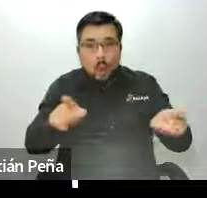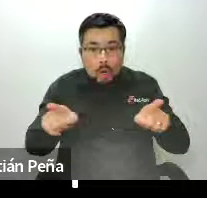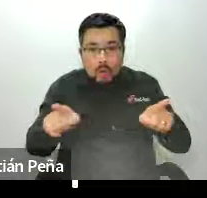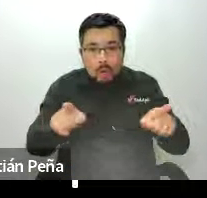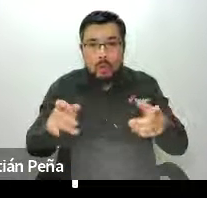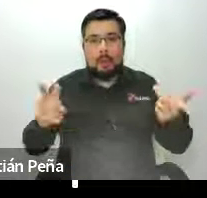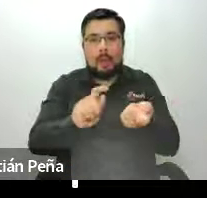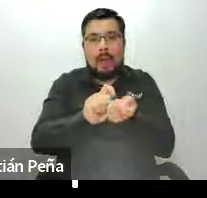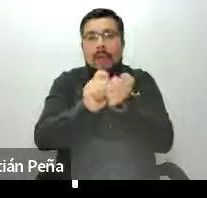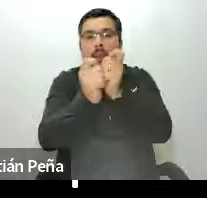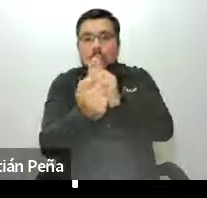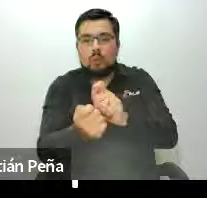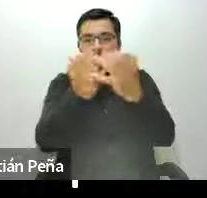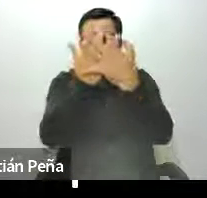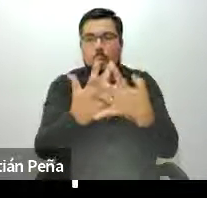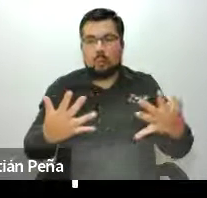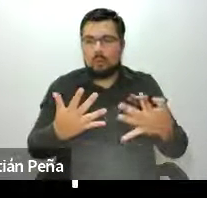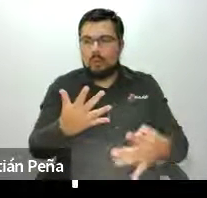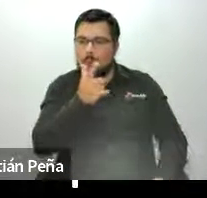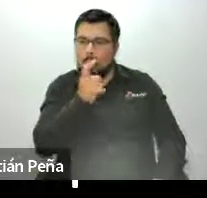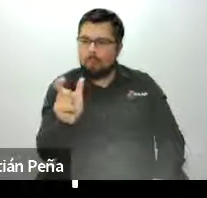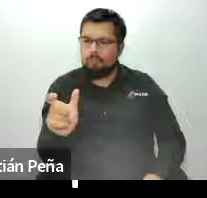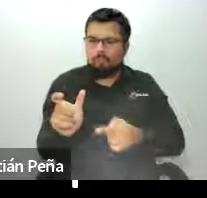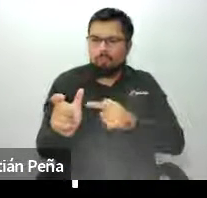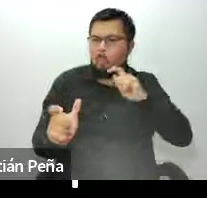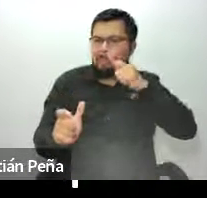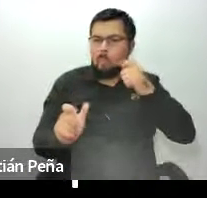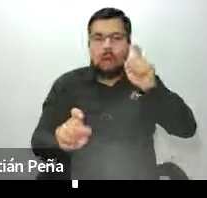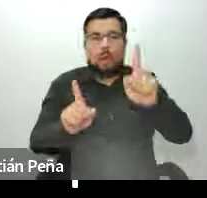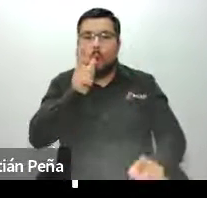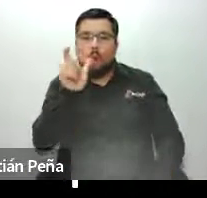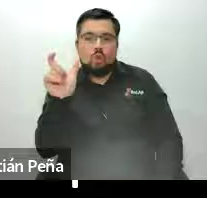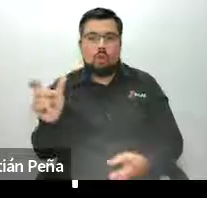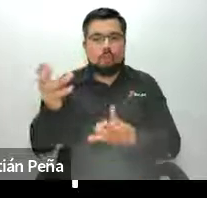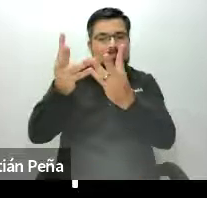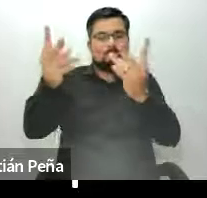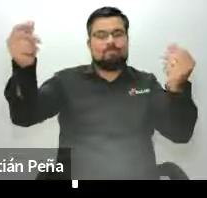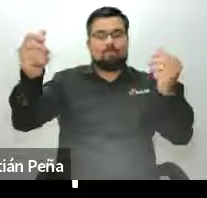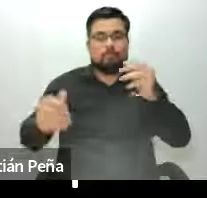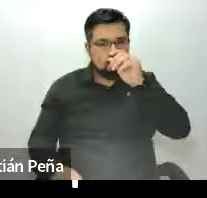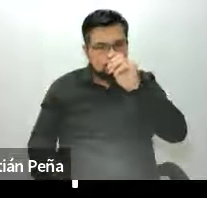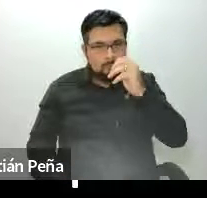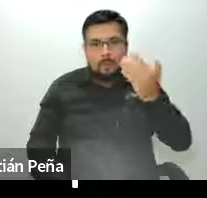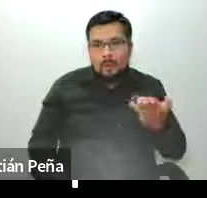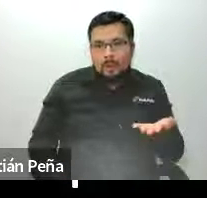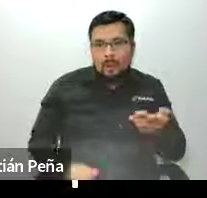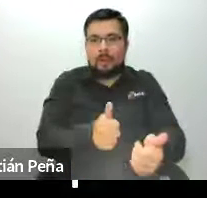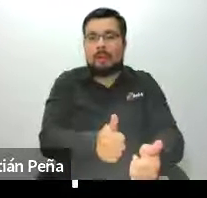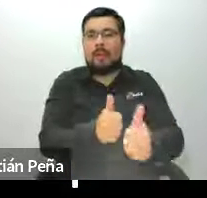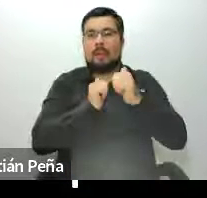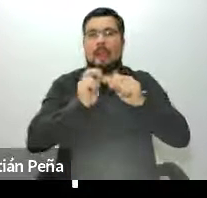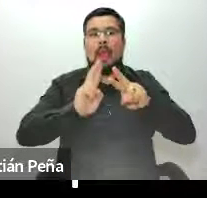adecuaciones curriculares, ¿no? Y conceptos que se iban como volando. Entonces, todos estos desafíos nos llevó a crear las progresiones de aprendizaje, querida